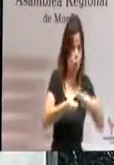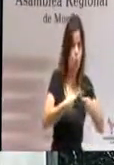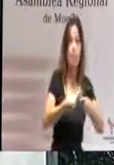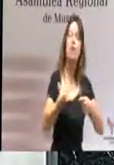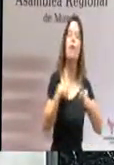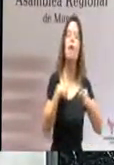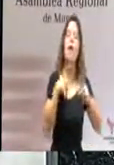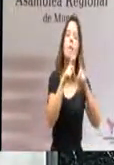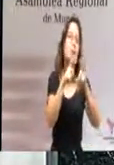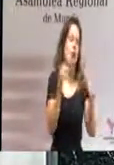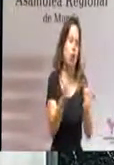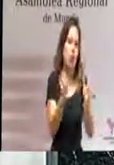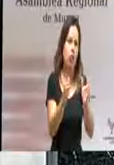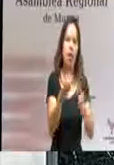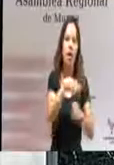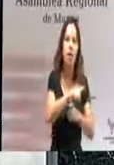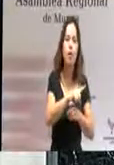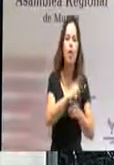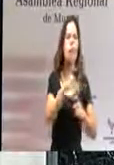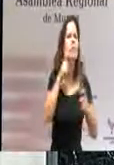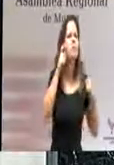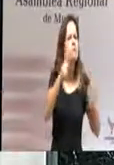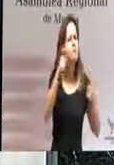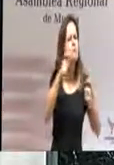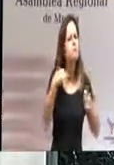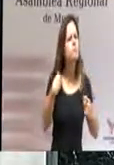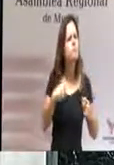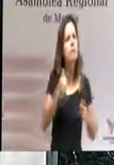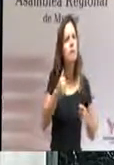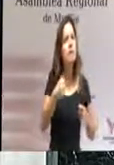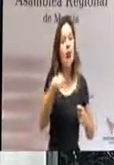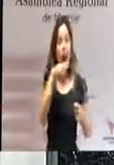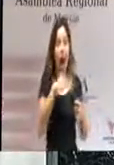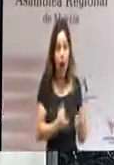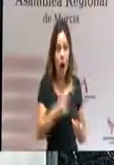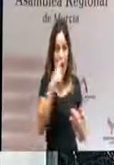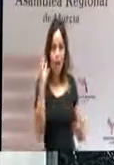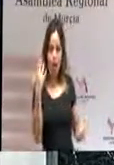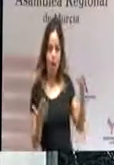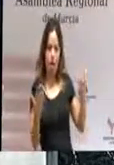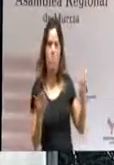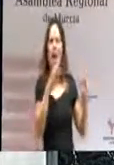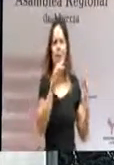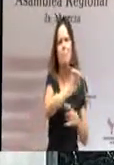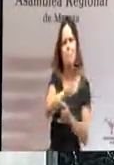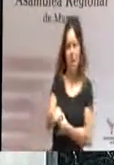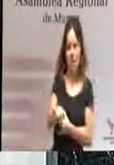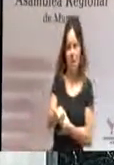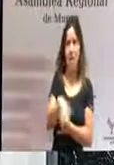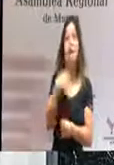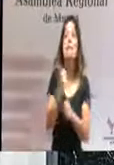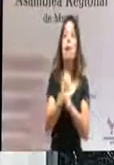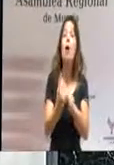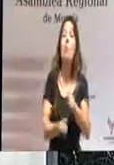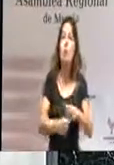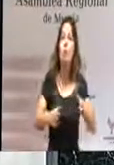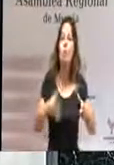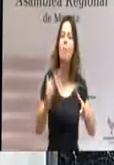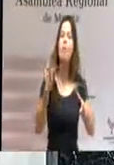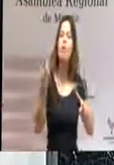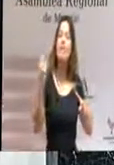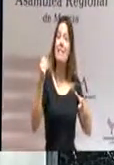pequeños empresarios, tienen muchas más dificultades hoy que hace un año. Crece el empleo poco a poco, pero sigue bajando la aportación de salarios a